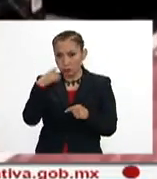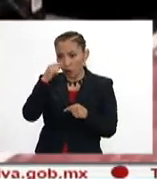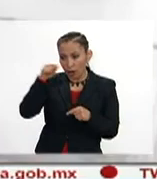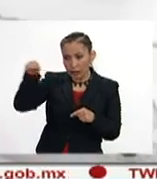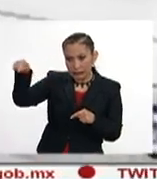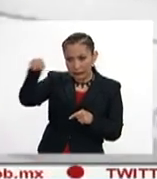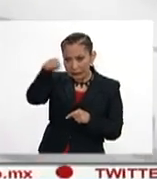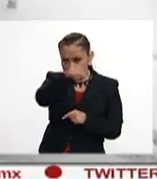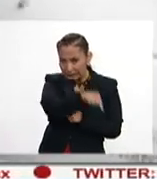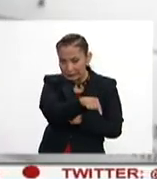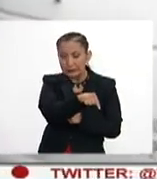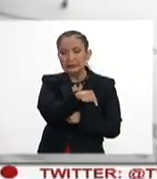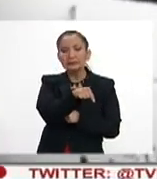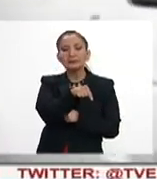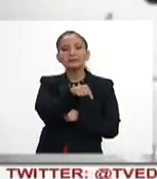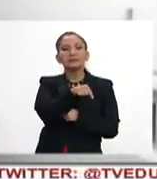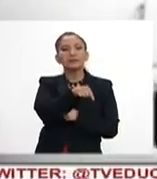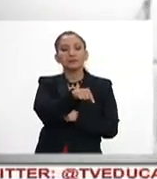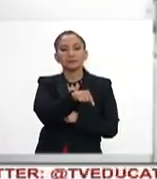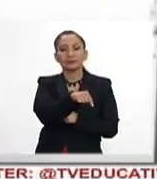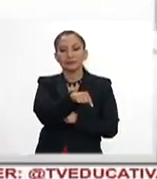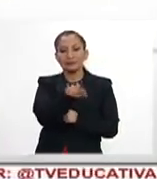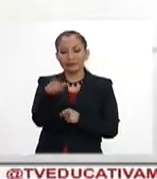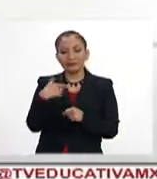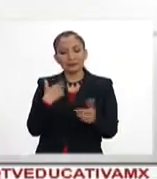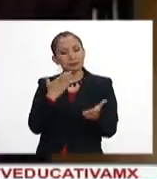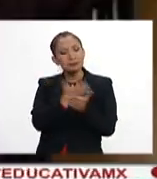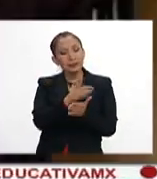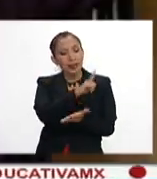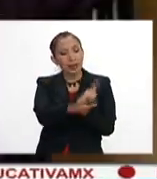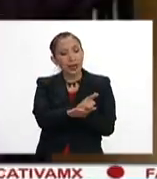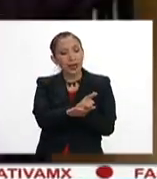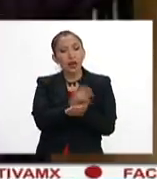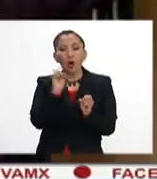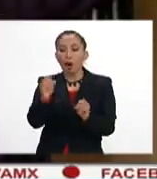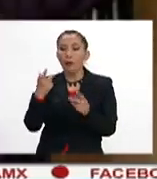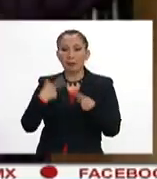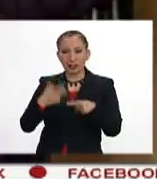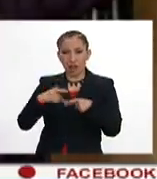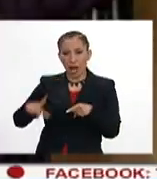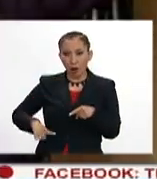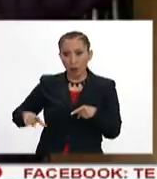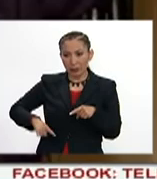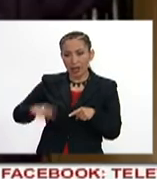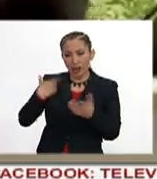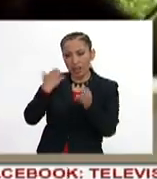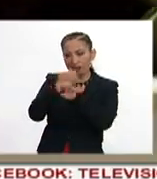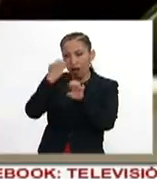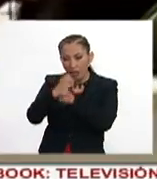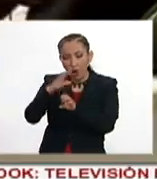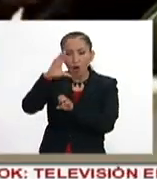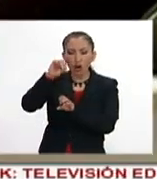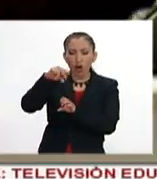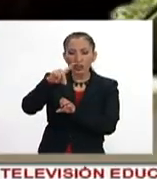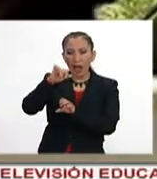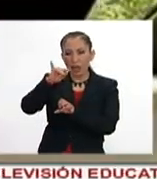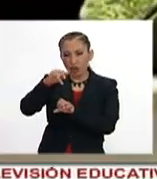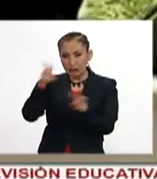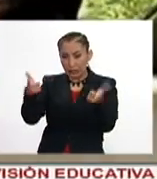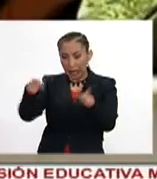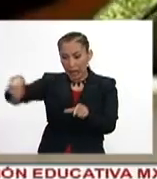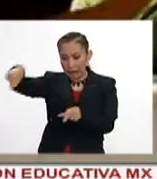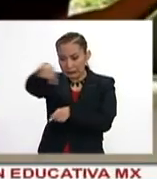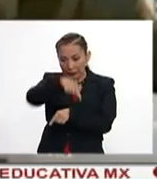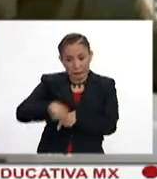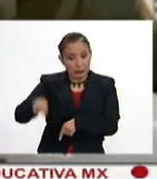oficiales de la aplicación de la ley o funcionarios de localidades o condados del estado de Texas